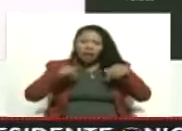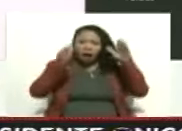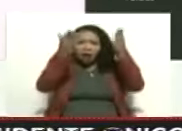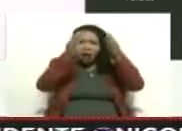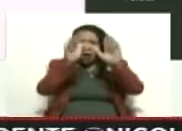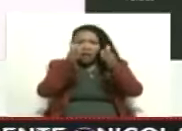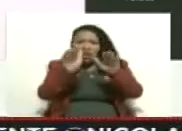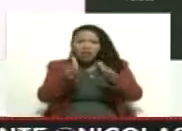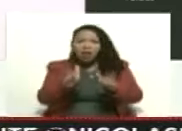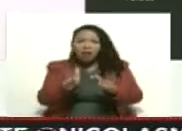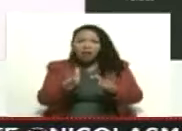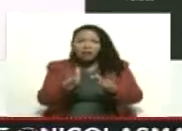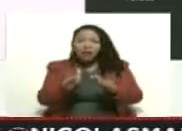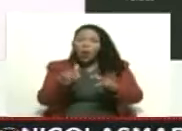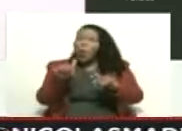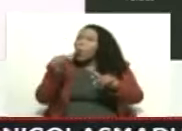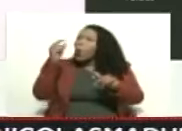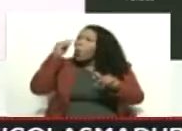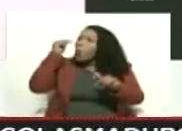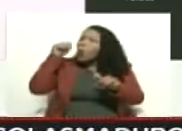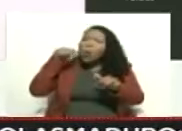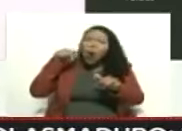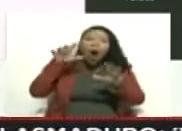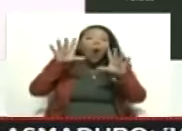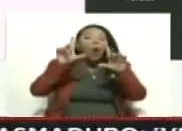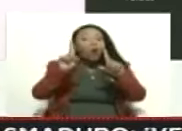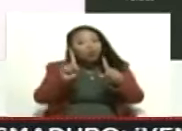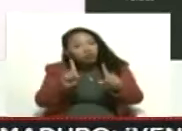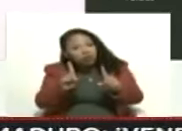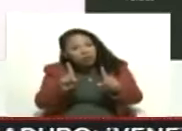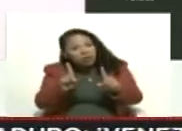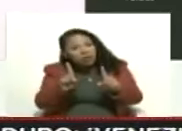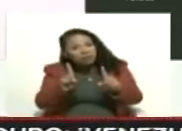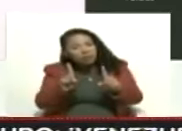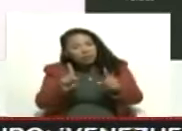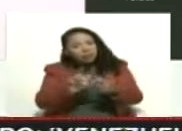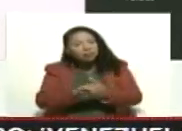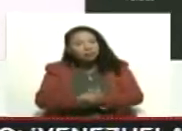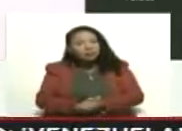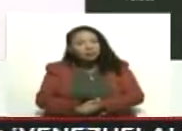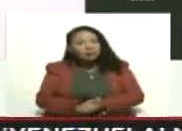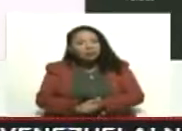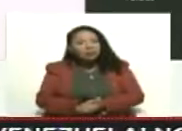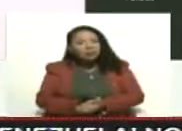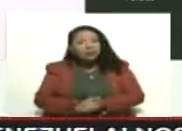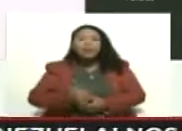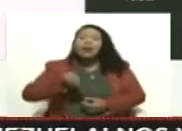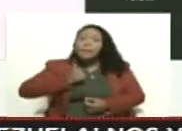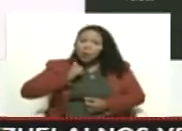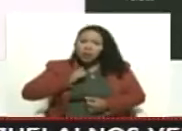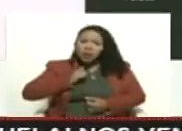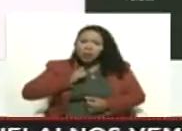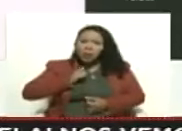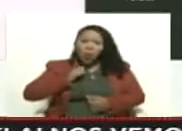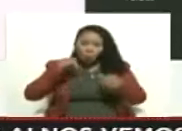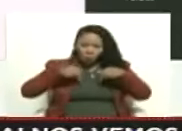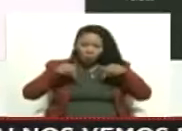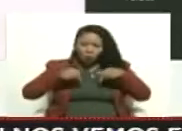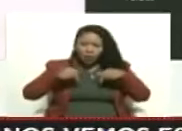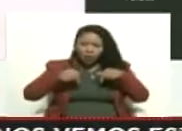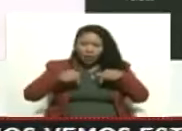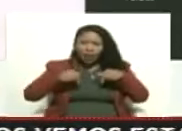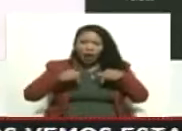es día qué 11 hoy es día 11 y aprovechemos estos días finales de